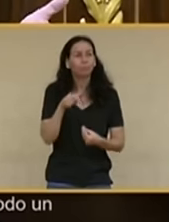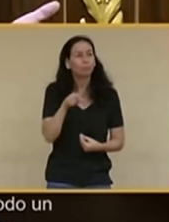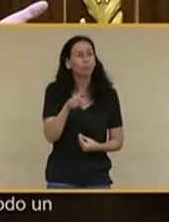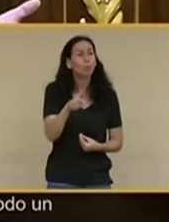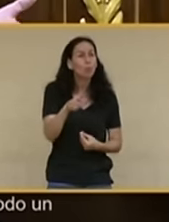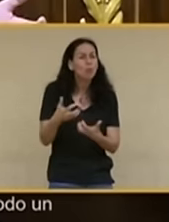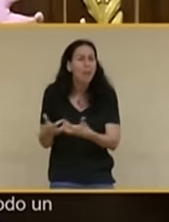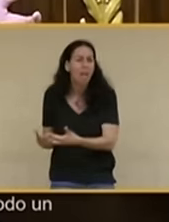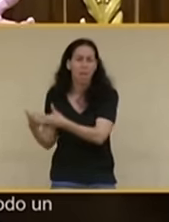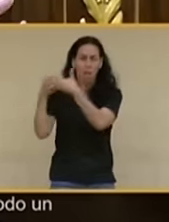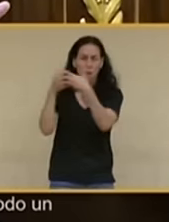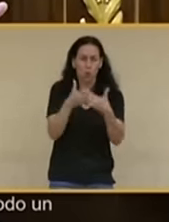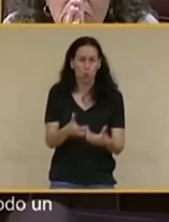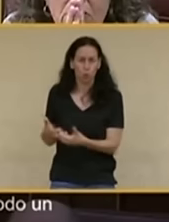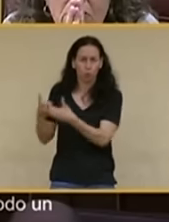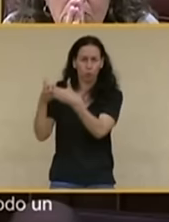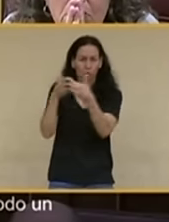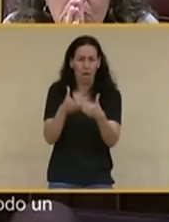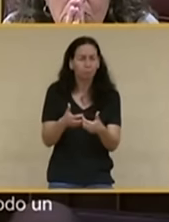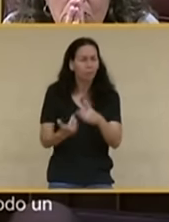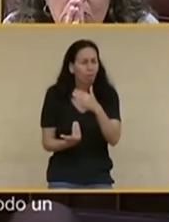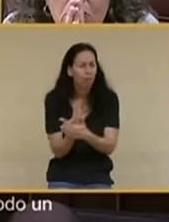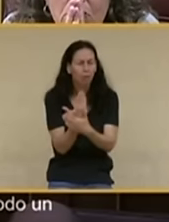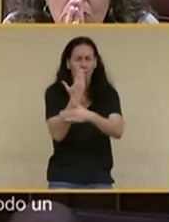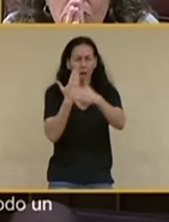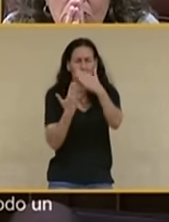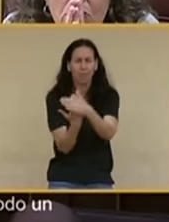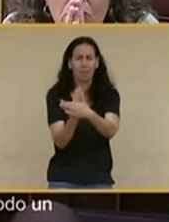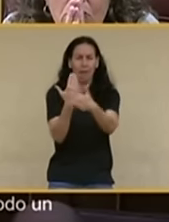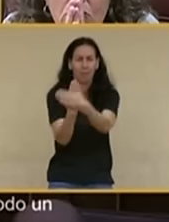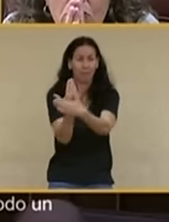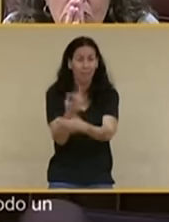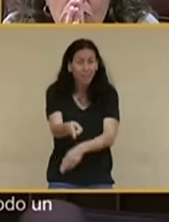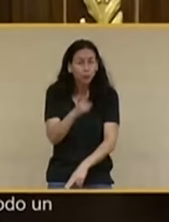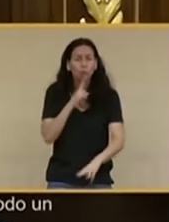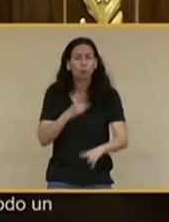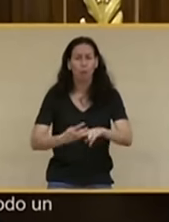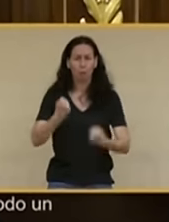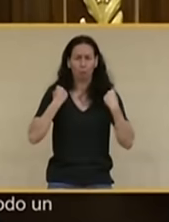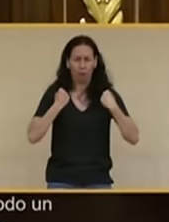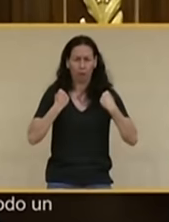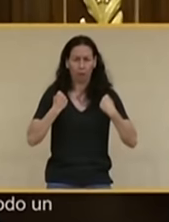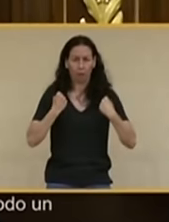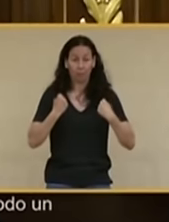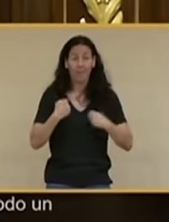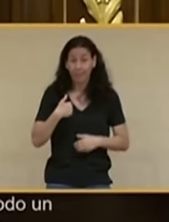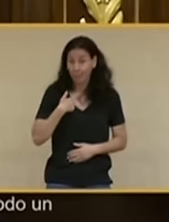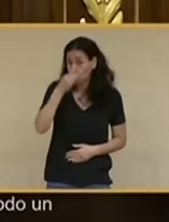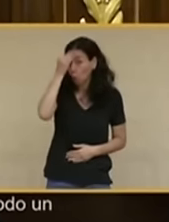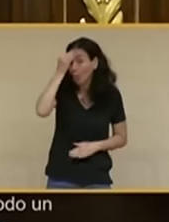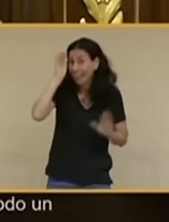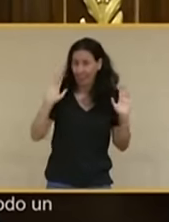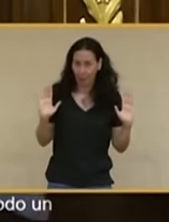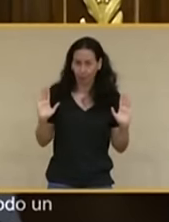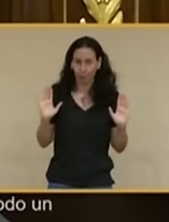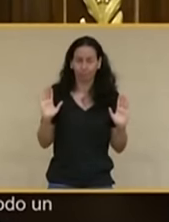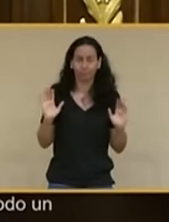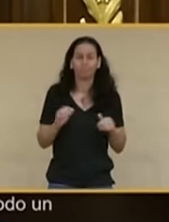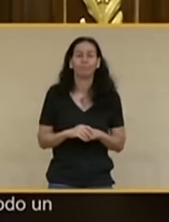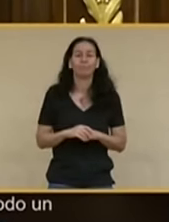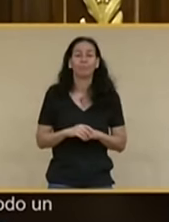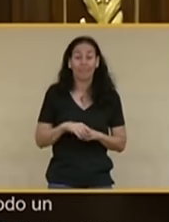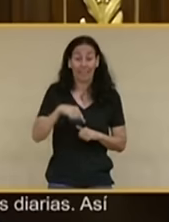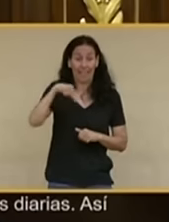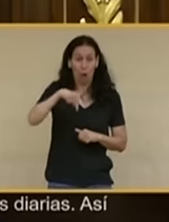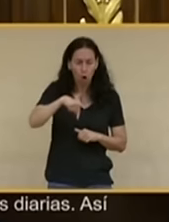nuestras luchas diarias. Así somos de fuertes. Así que yo creo. Así que creo que